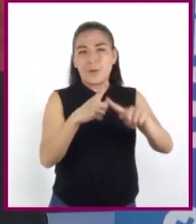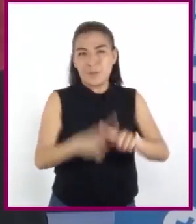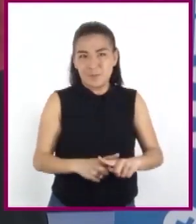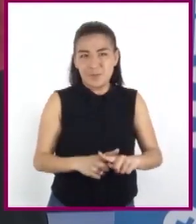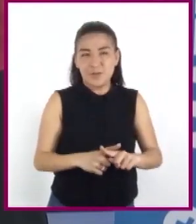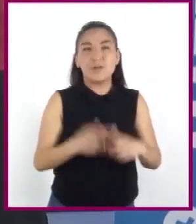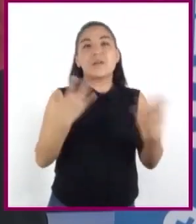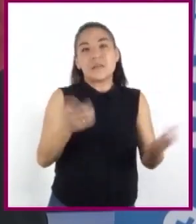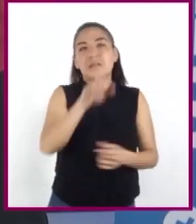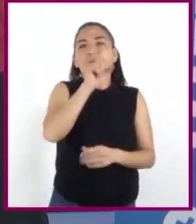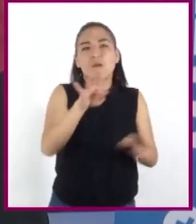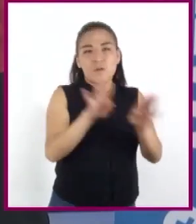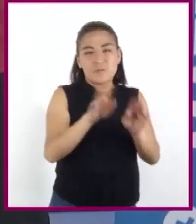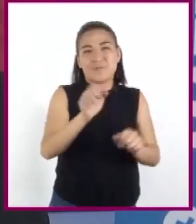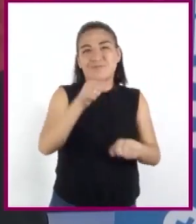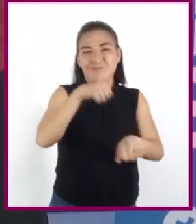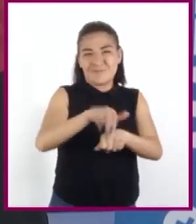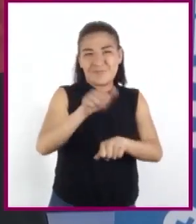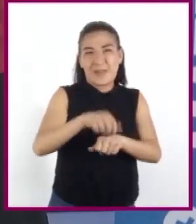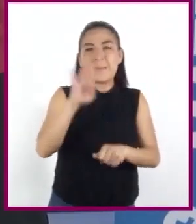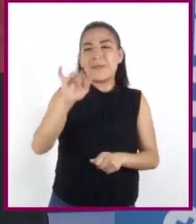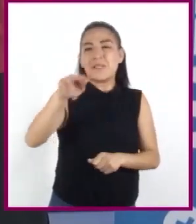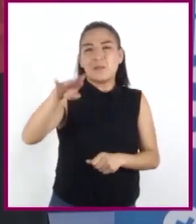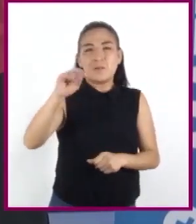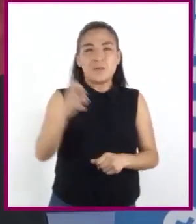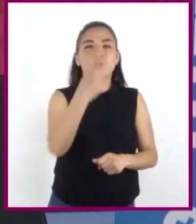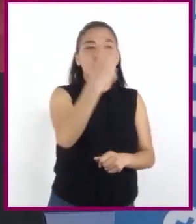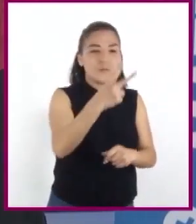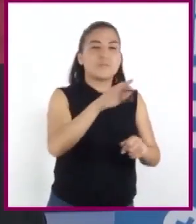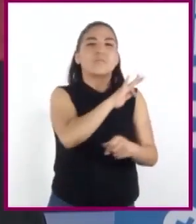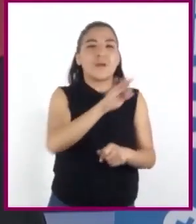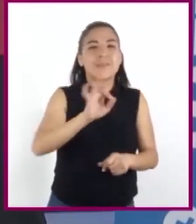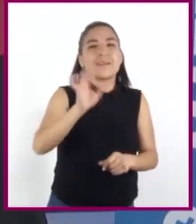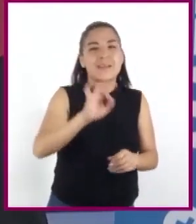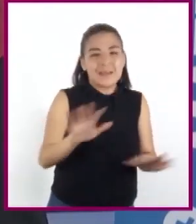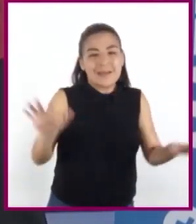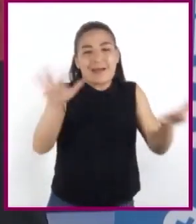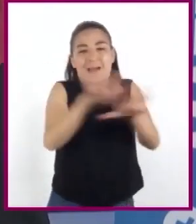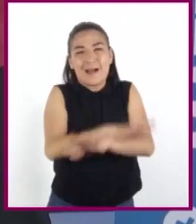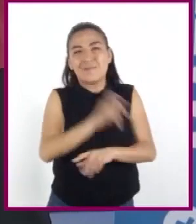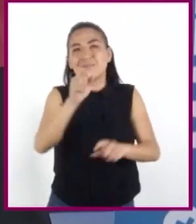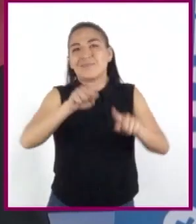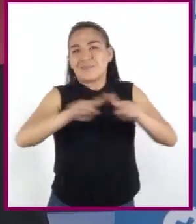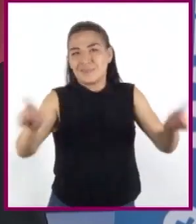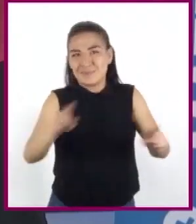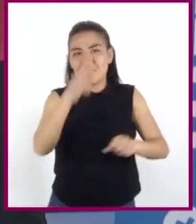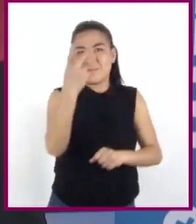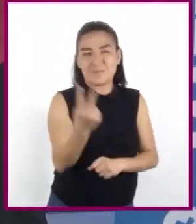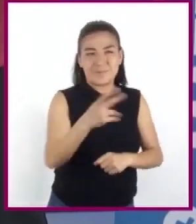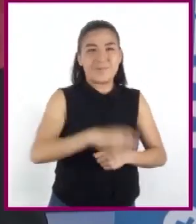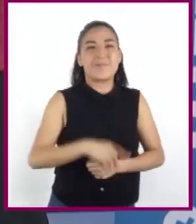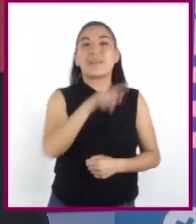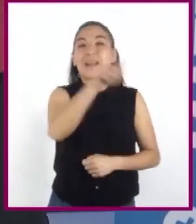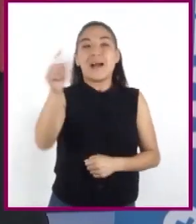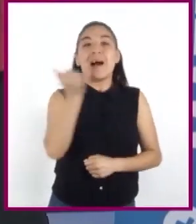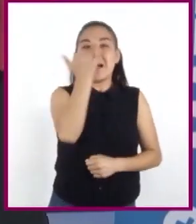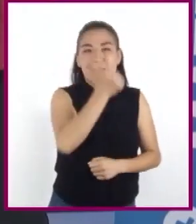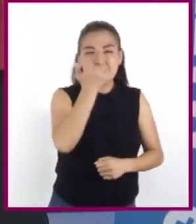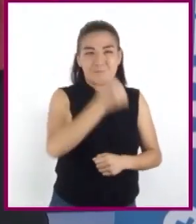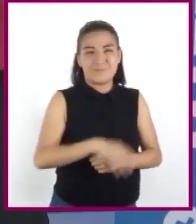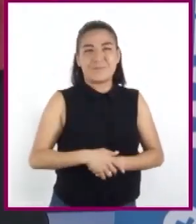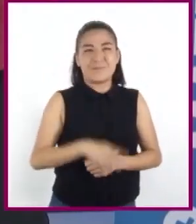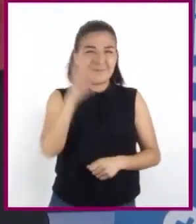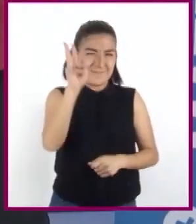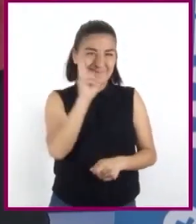de que se multiplican binomios conjugados para saber que podemos usar la diferencia de cuadrados. Alumnas y alumnos, como